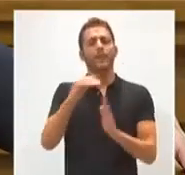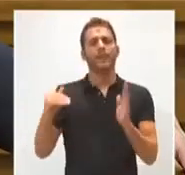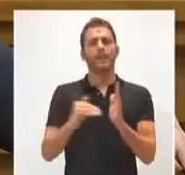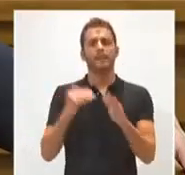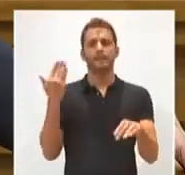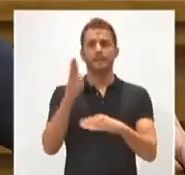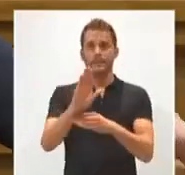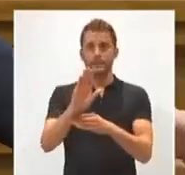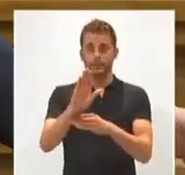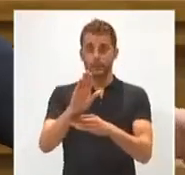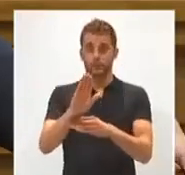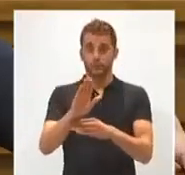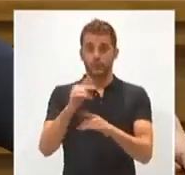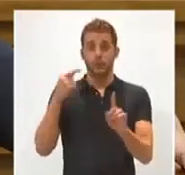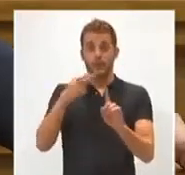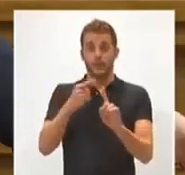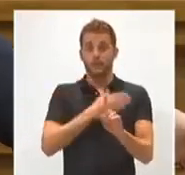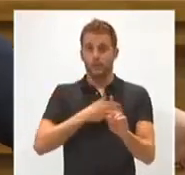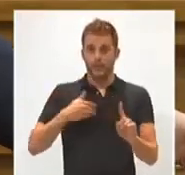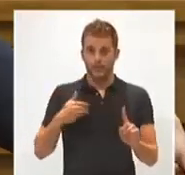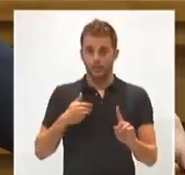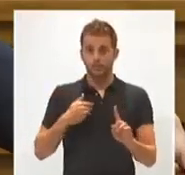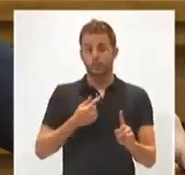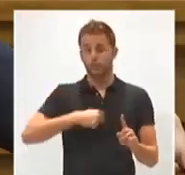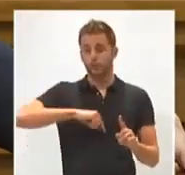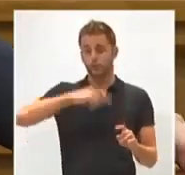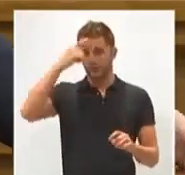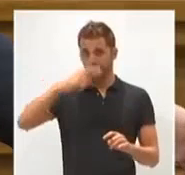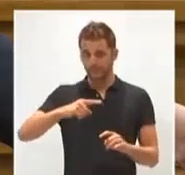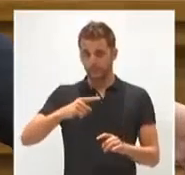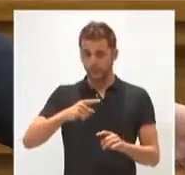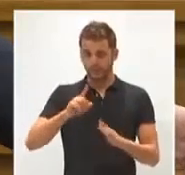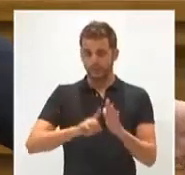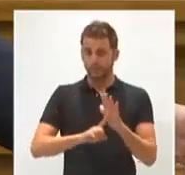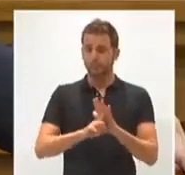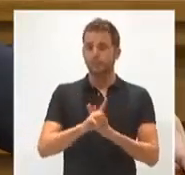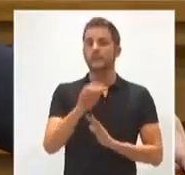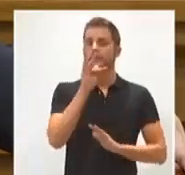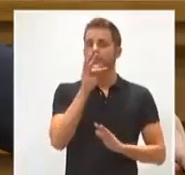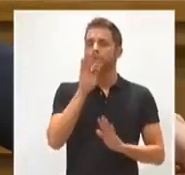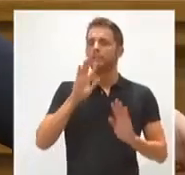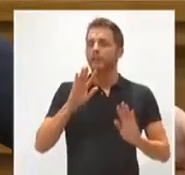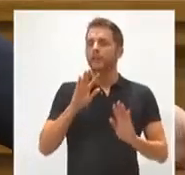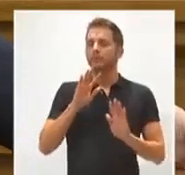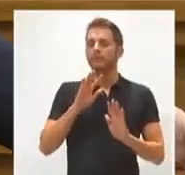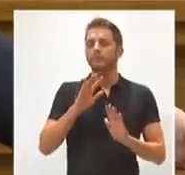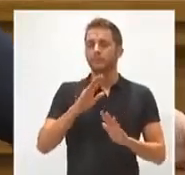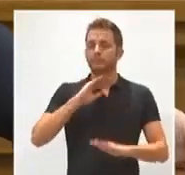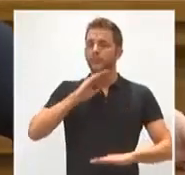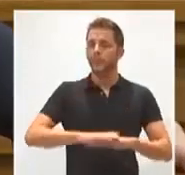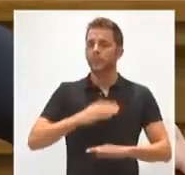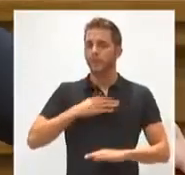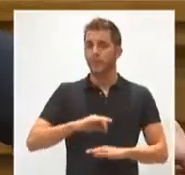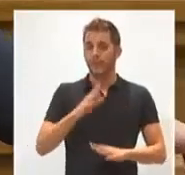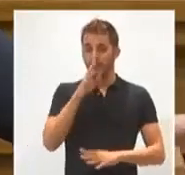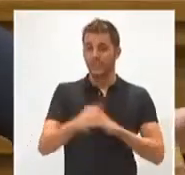y creemos sinceramente que aunque queda el trecho por recorrer en buena medida se puede se puede cumplir estamos un poco más allá de la mitad